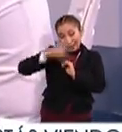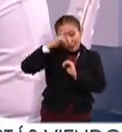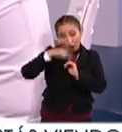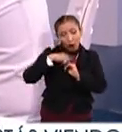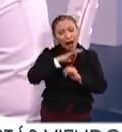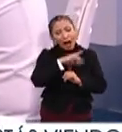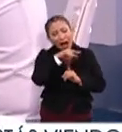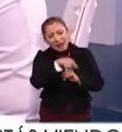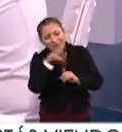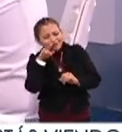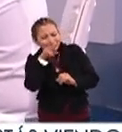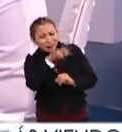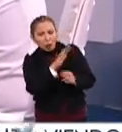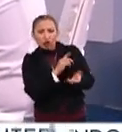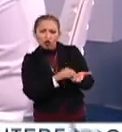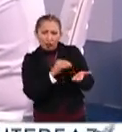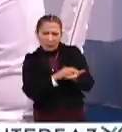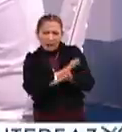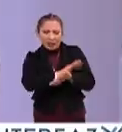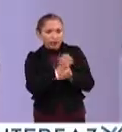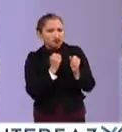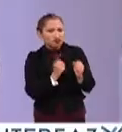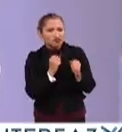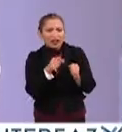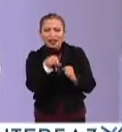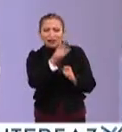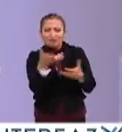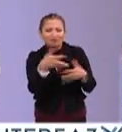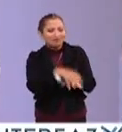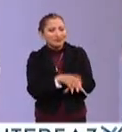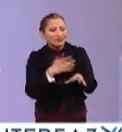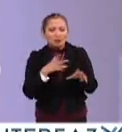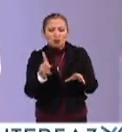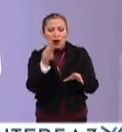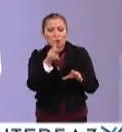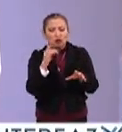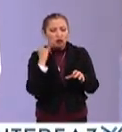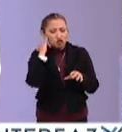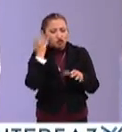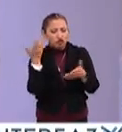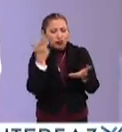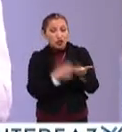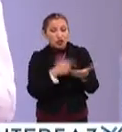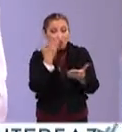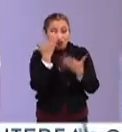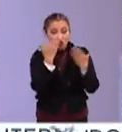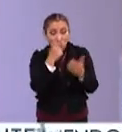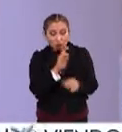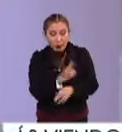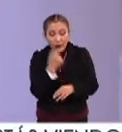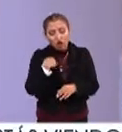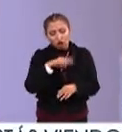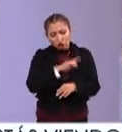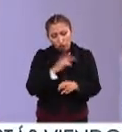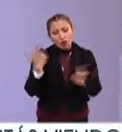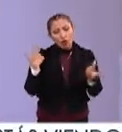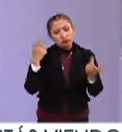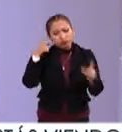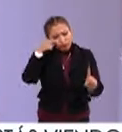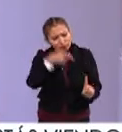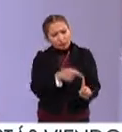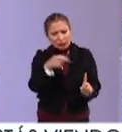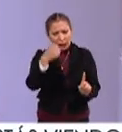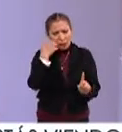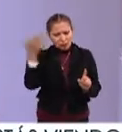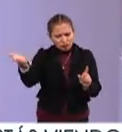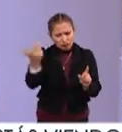sigue habiendo una discriminación muy fuerte hacia la inclusión de pueblos originarios a las universidades. Nosotros somos una política que está enfocada en